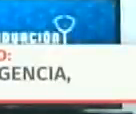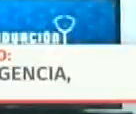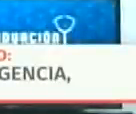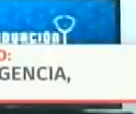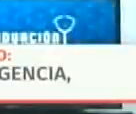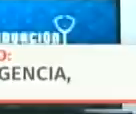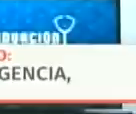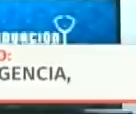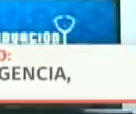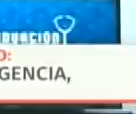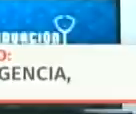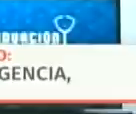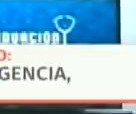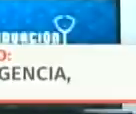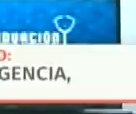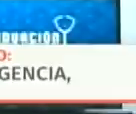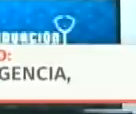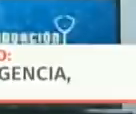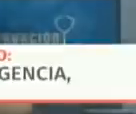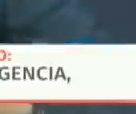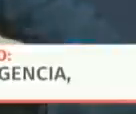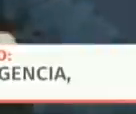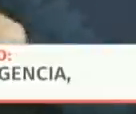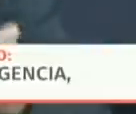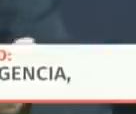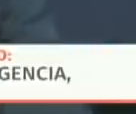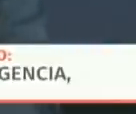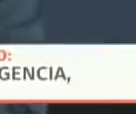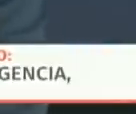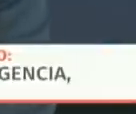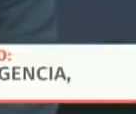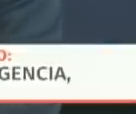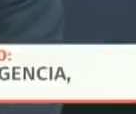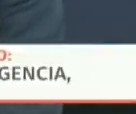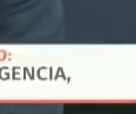al que llaman dictador, a los que llaman dictador.